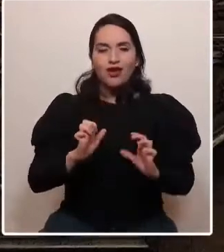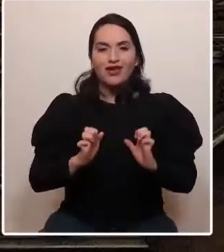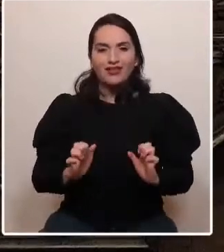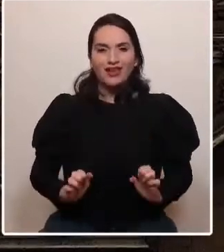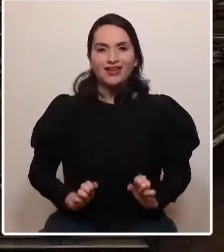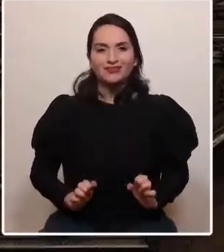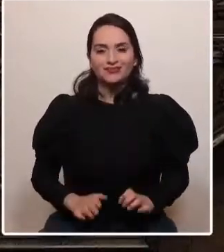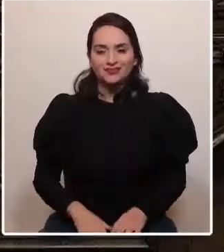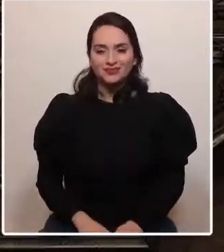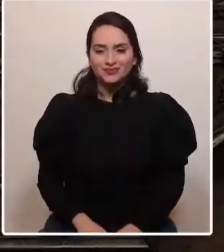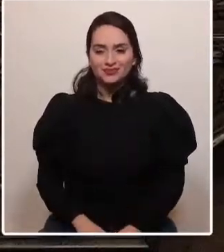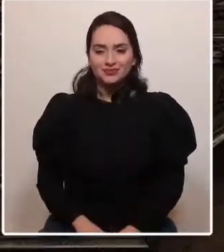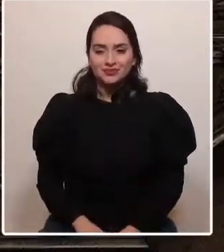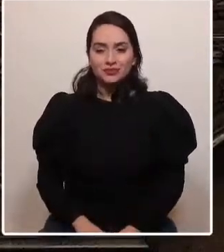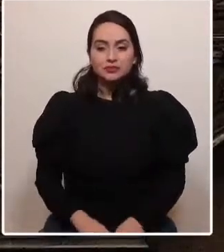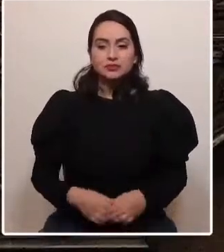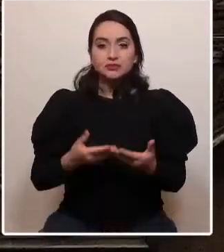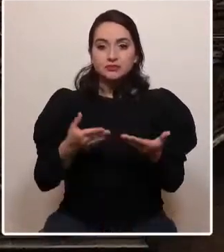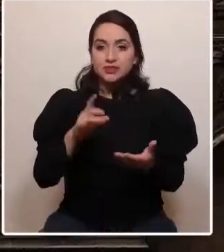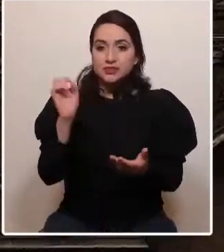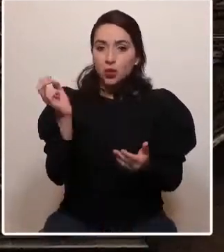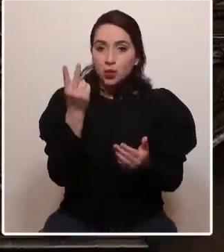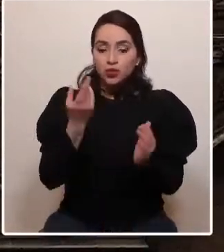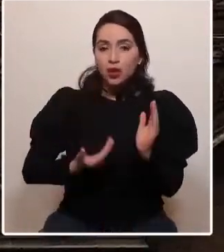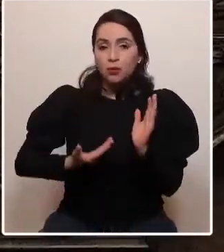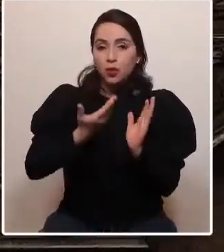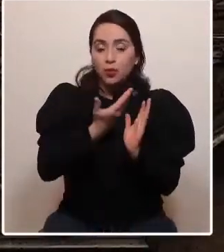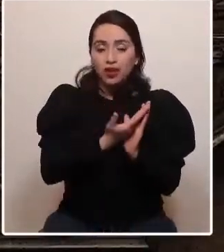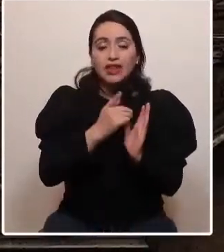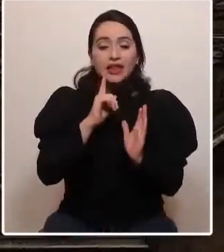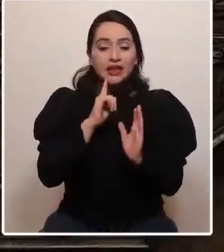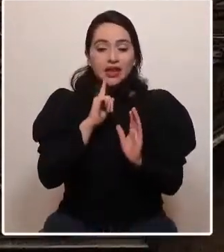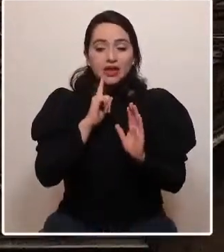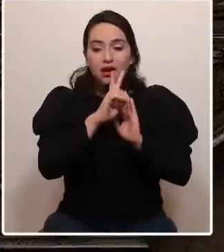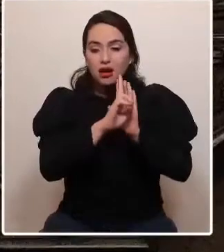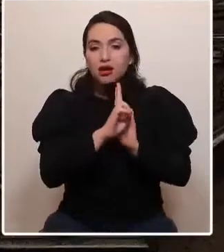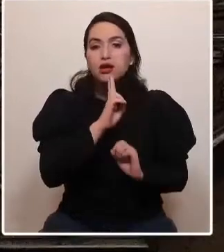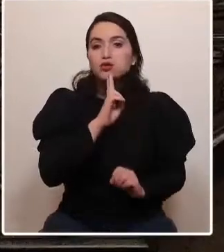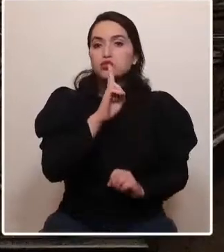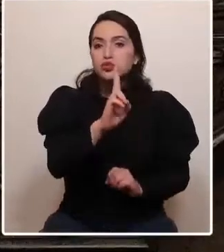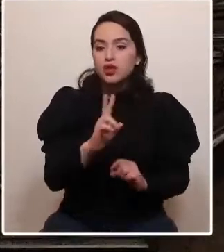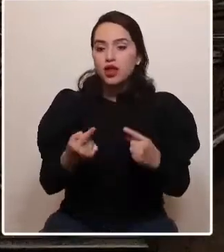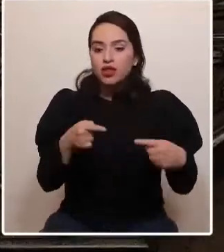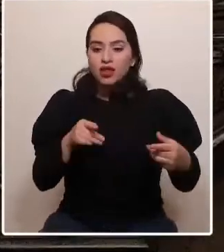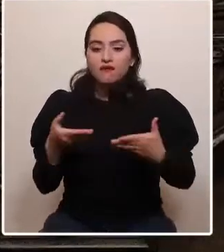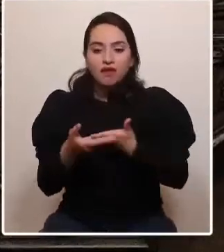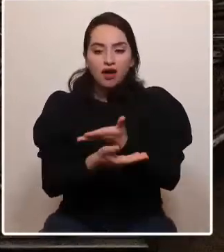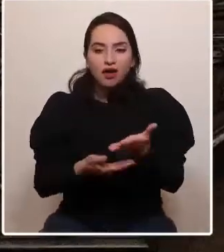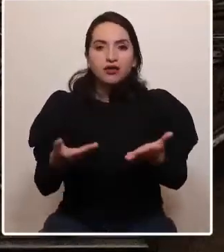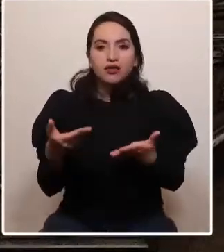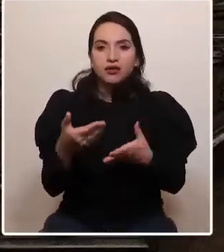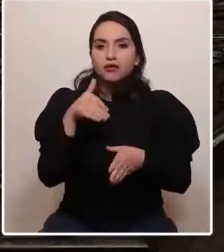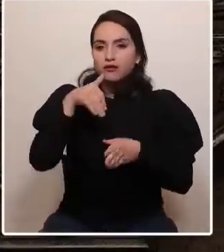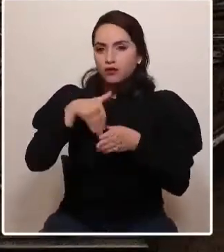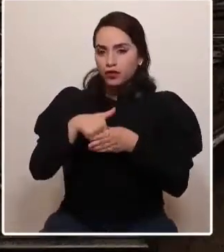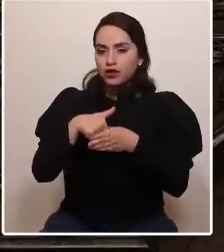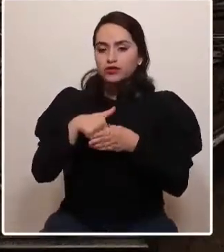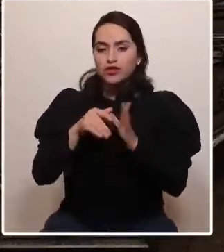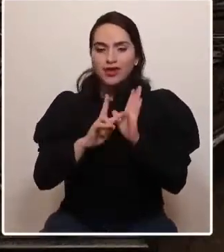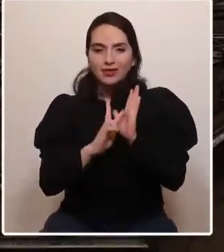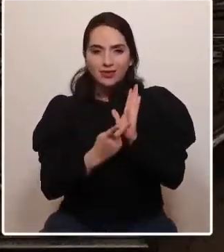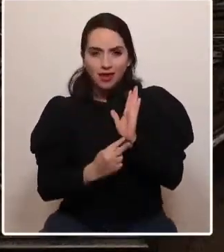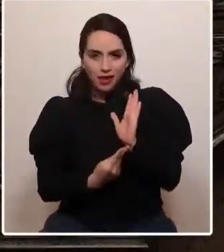aquí para presentarles la segunda propuesta que contiene el resultado de un debate y votaciones de las indicaciones surgidas